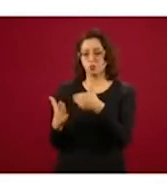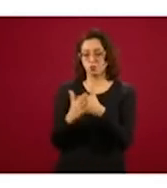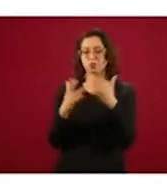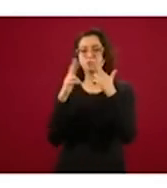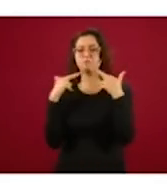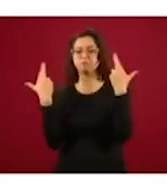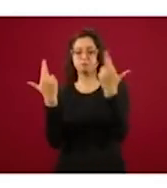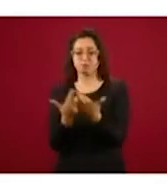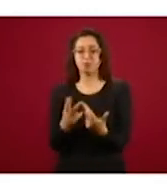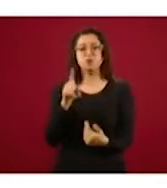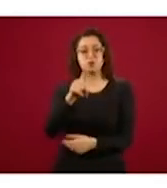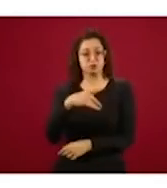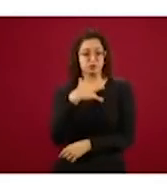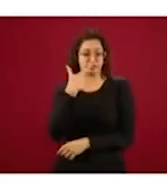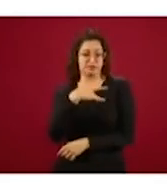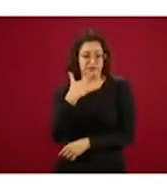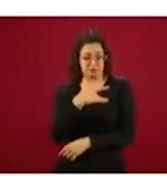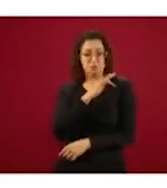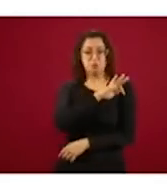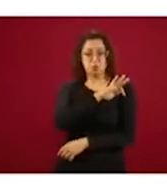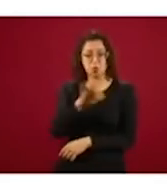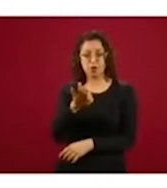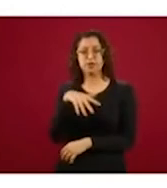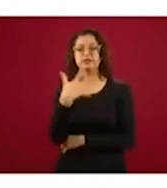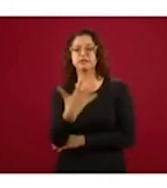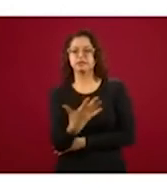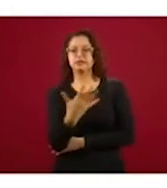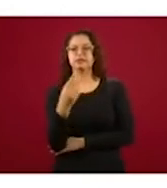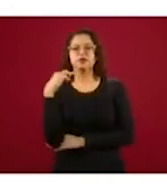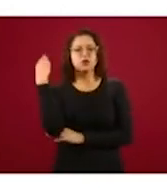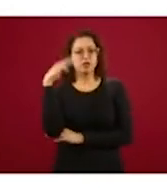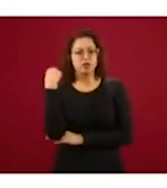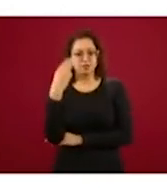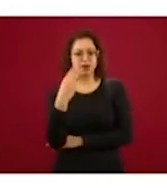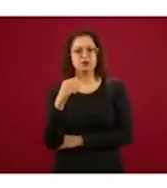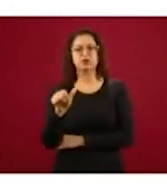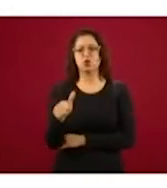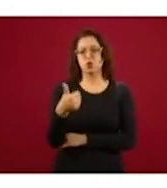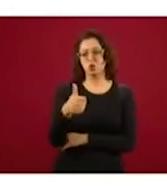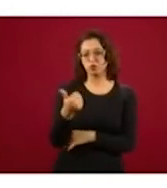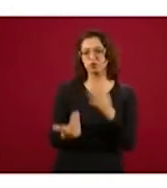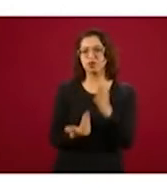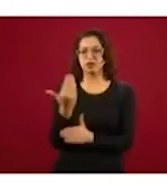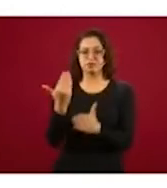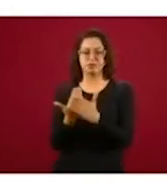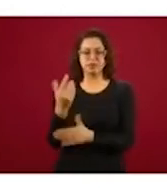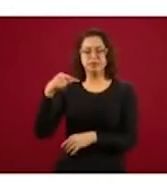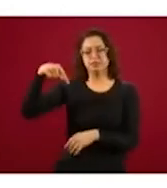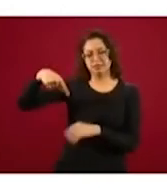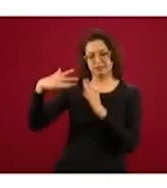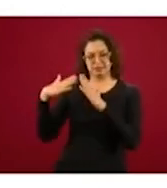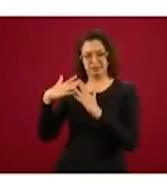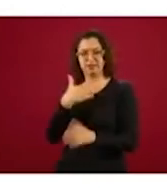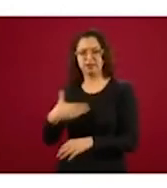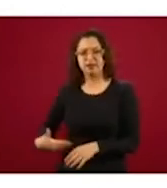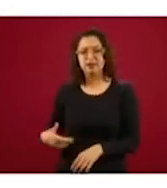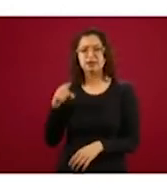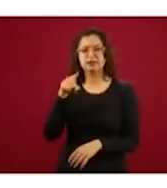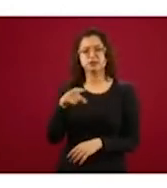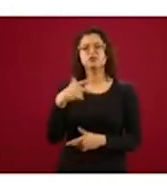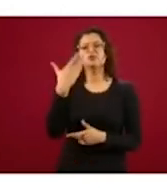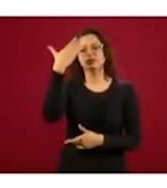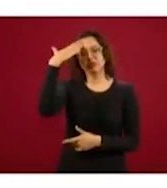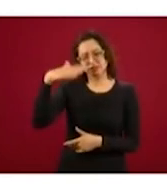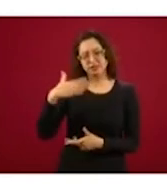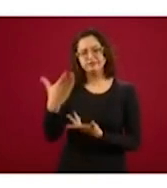si para ello no tiene inconveniente el día 5 de marzo a las 11 horas en el palacio nacional conociendo su vocación